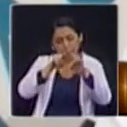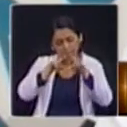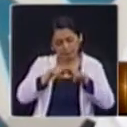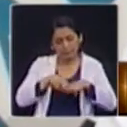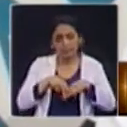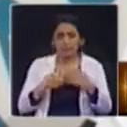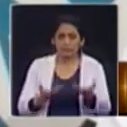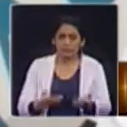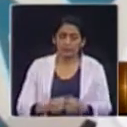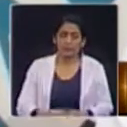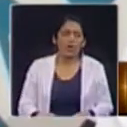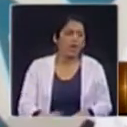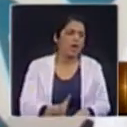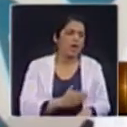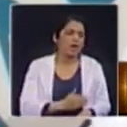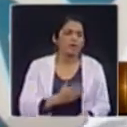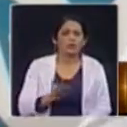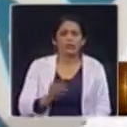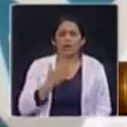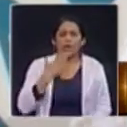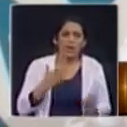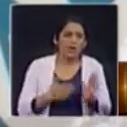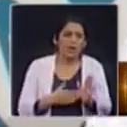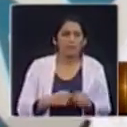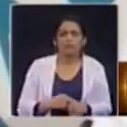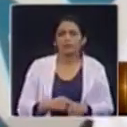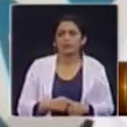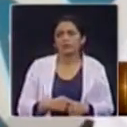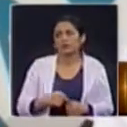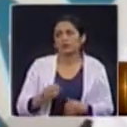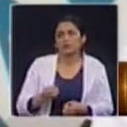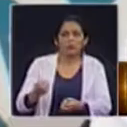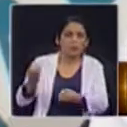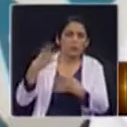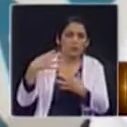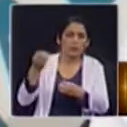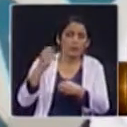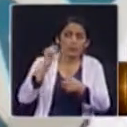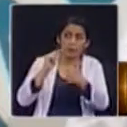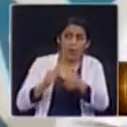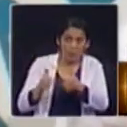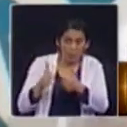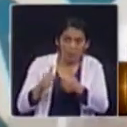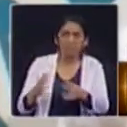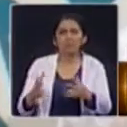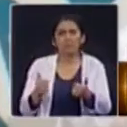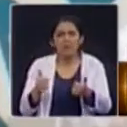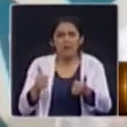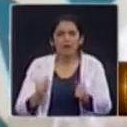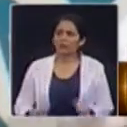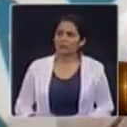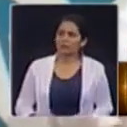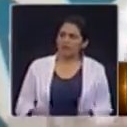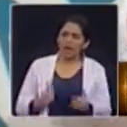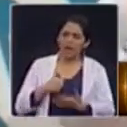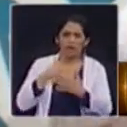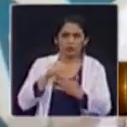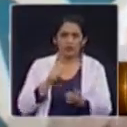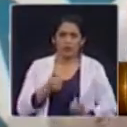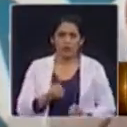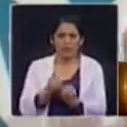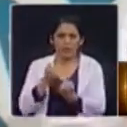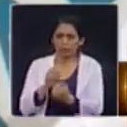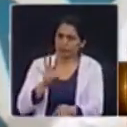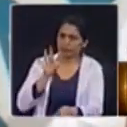hemos actuado en el sentido de que cuando algo es bueno para el pueblo, allí estamos nosotros para ayudar con nuestro